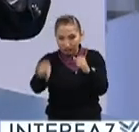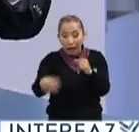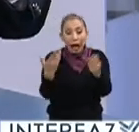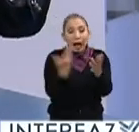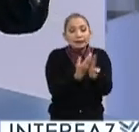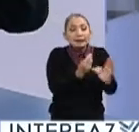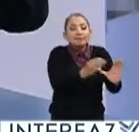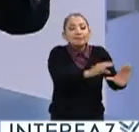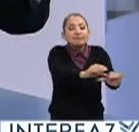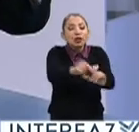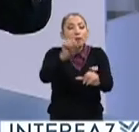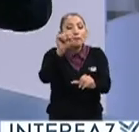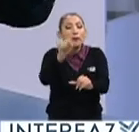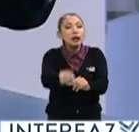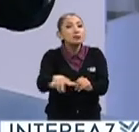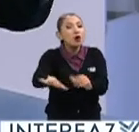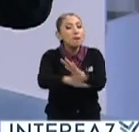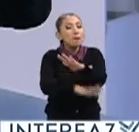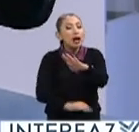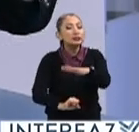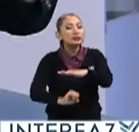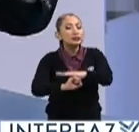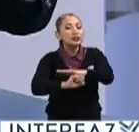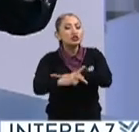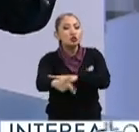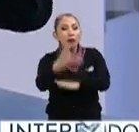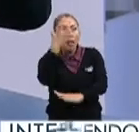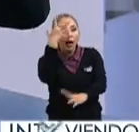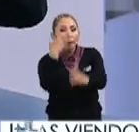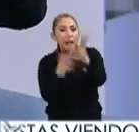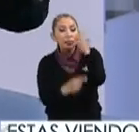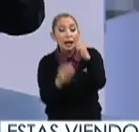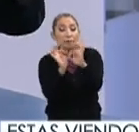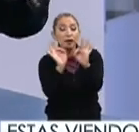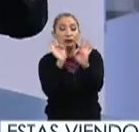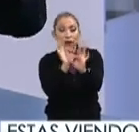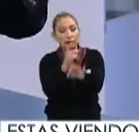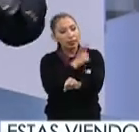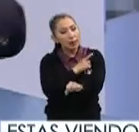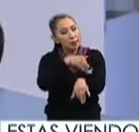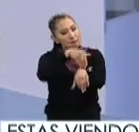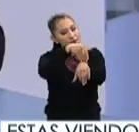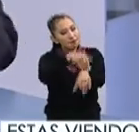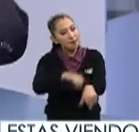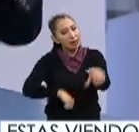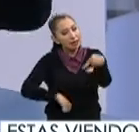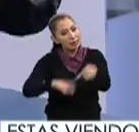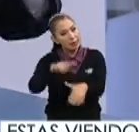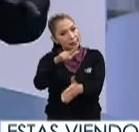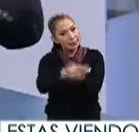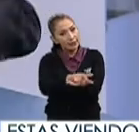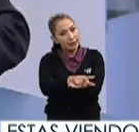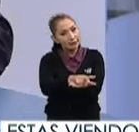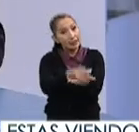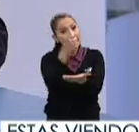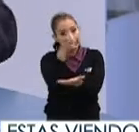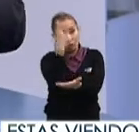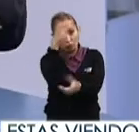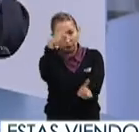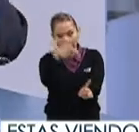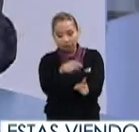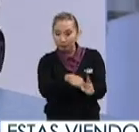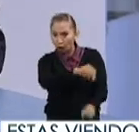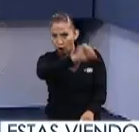una instrucción como parte básica de su formación, la importancia que tienen las prácticas de legalidad. Esa fue una, por